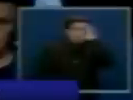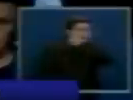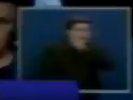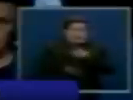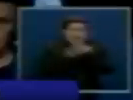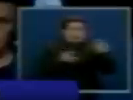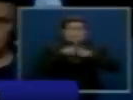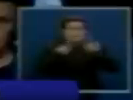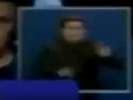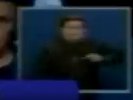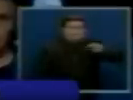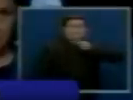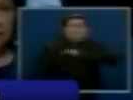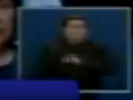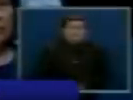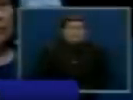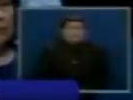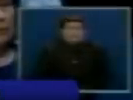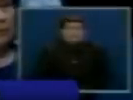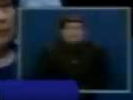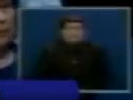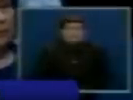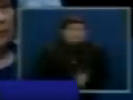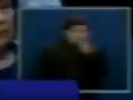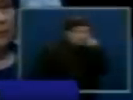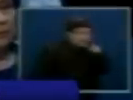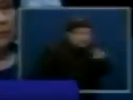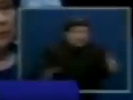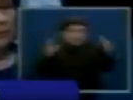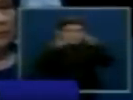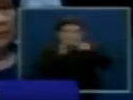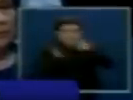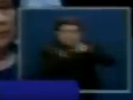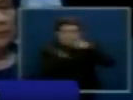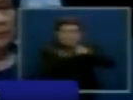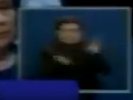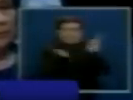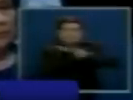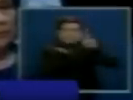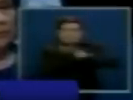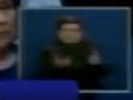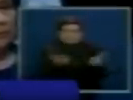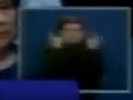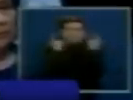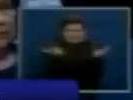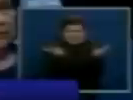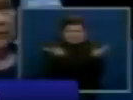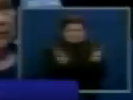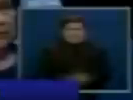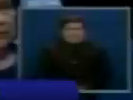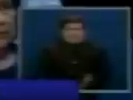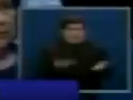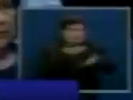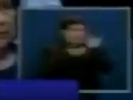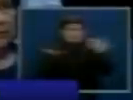distintos ministerios y de esta forma relacionarlos con los pagos del impuesto sobre la renta, algo que no